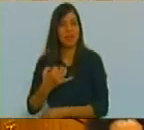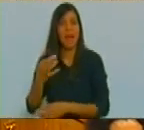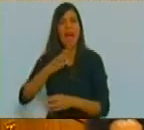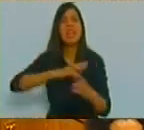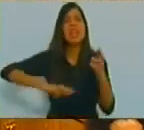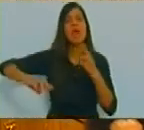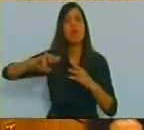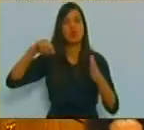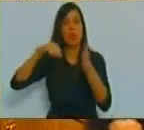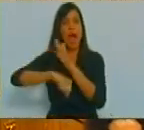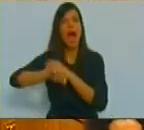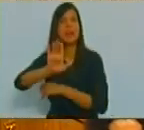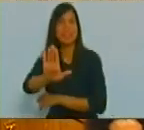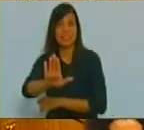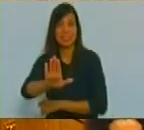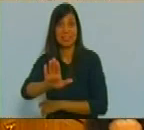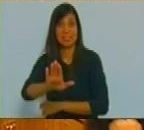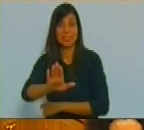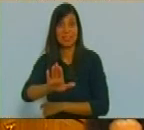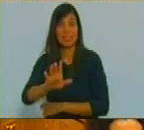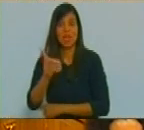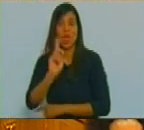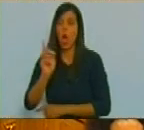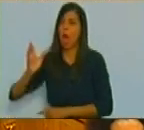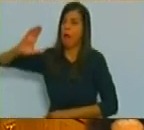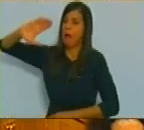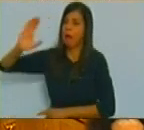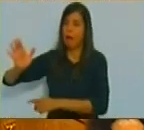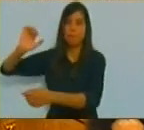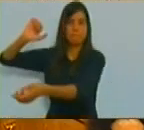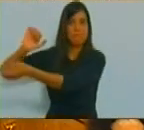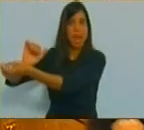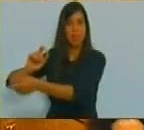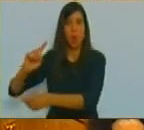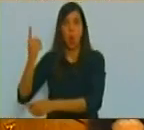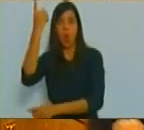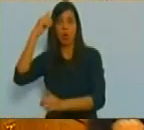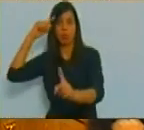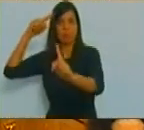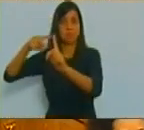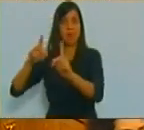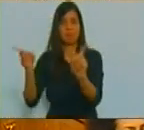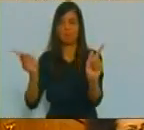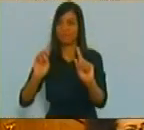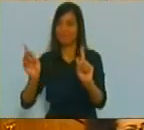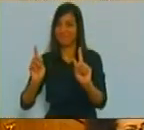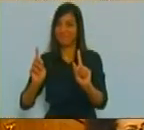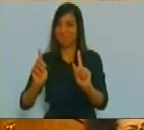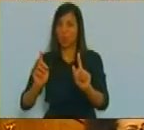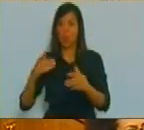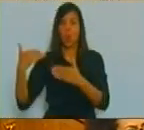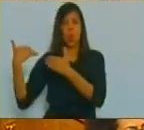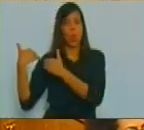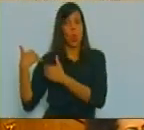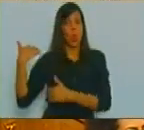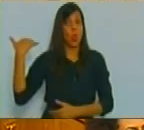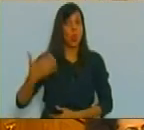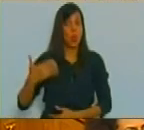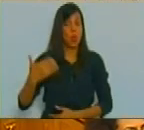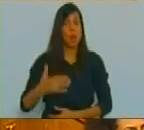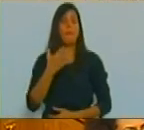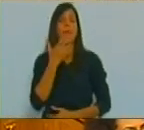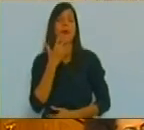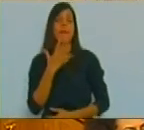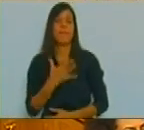no es solamente el castigo tenemos retos enorme enorme entre ellos